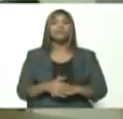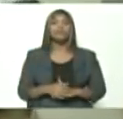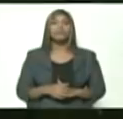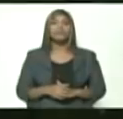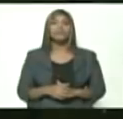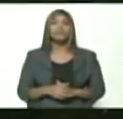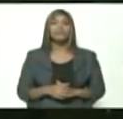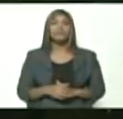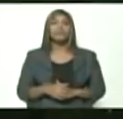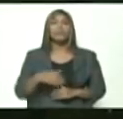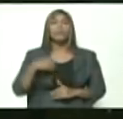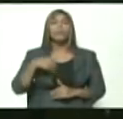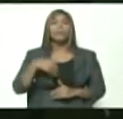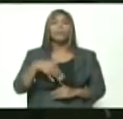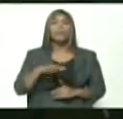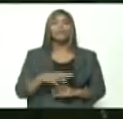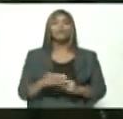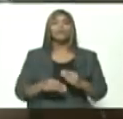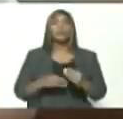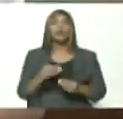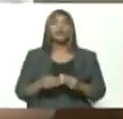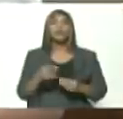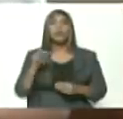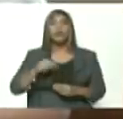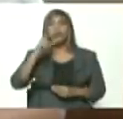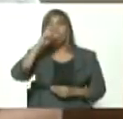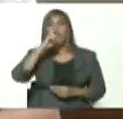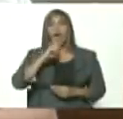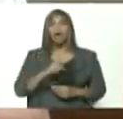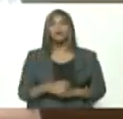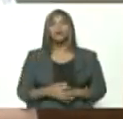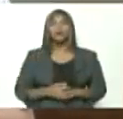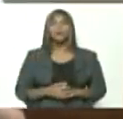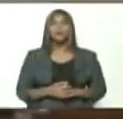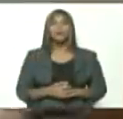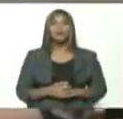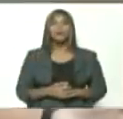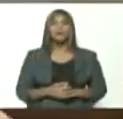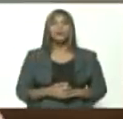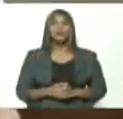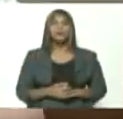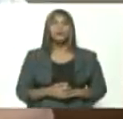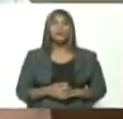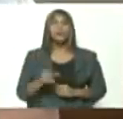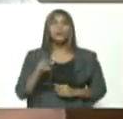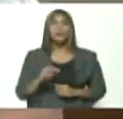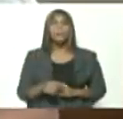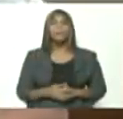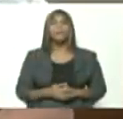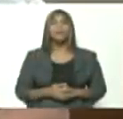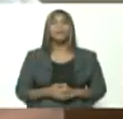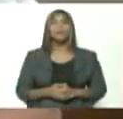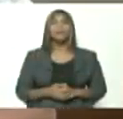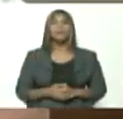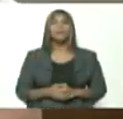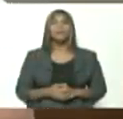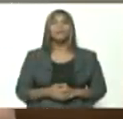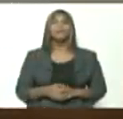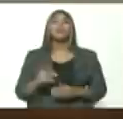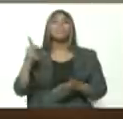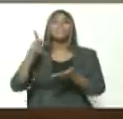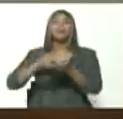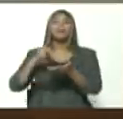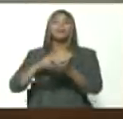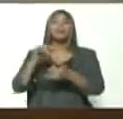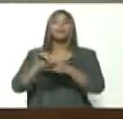se tiene previsto se realice este año en nuestro país. Además, habrá una amplia veeduría internacional,